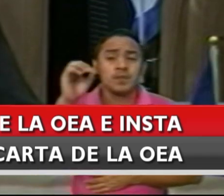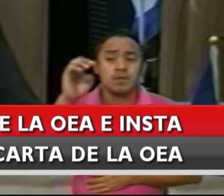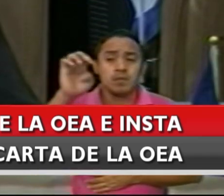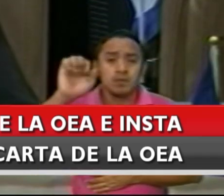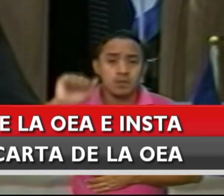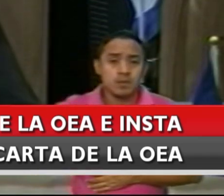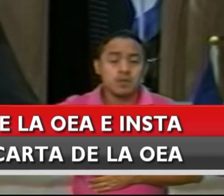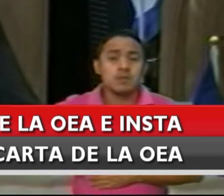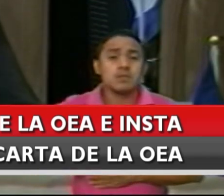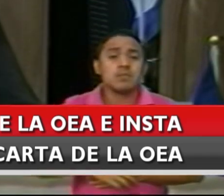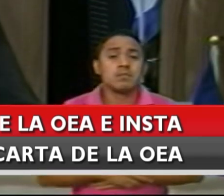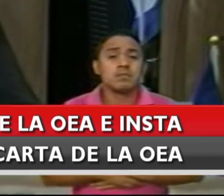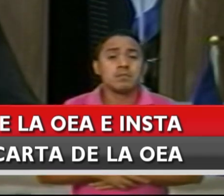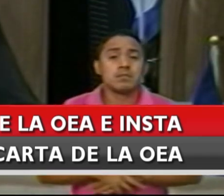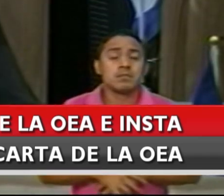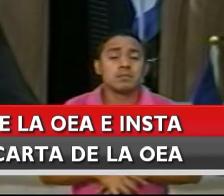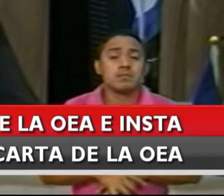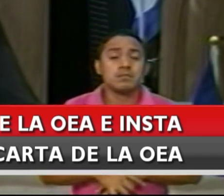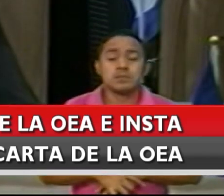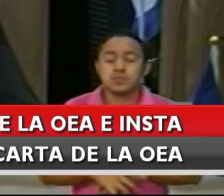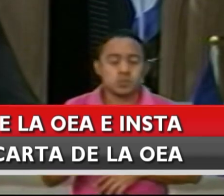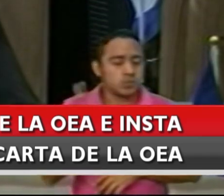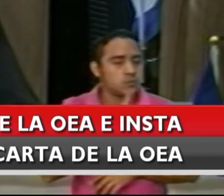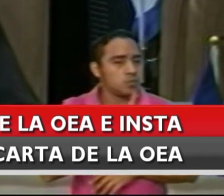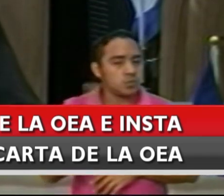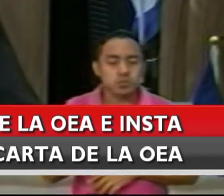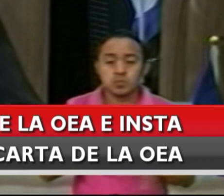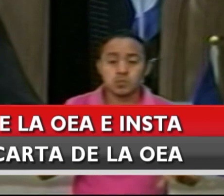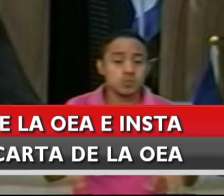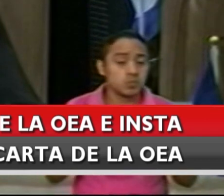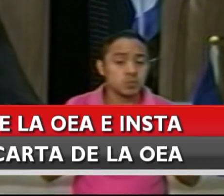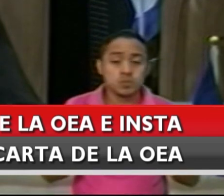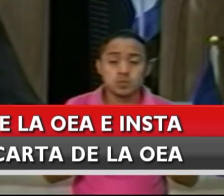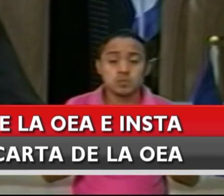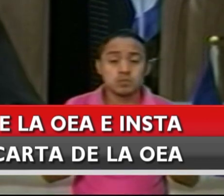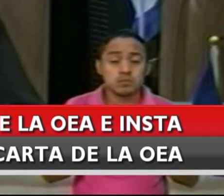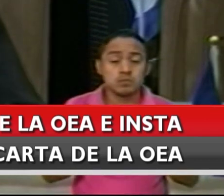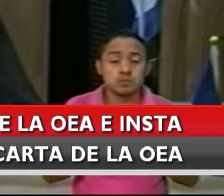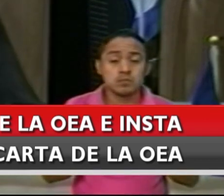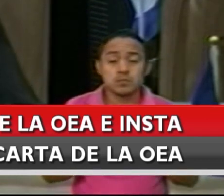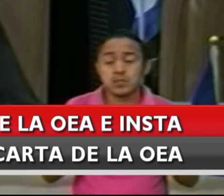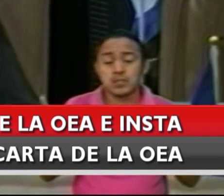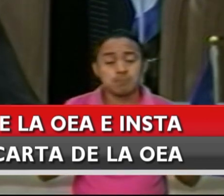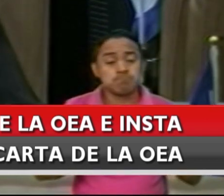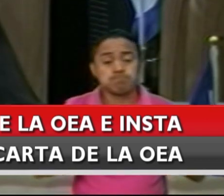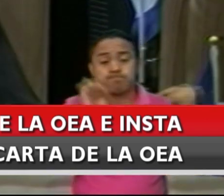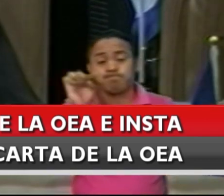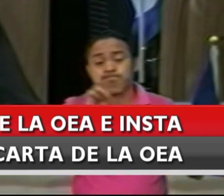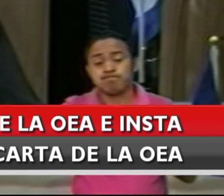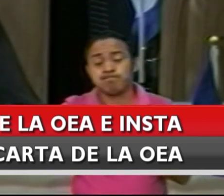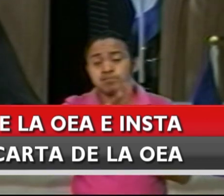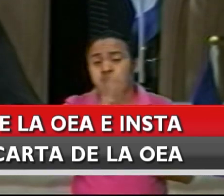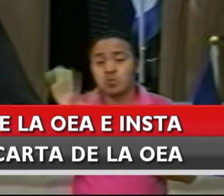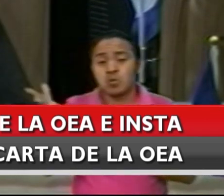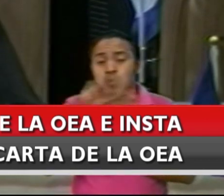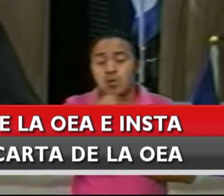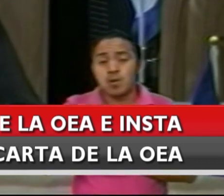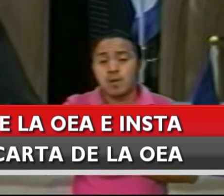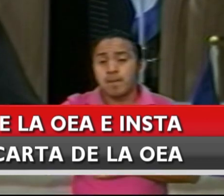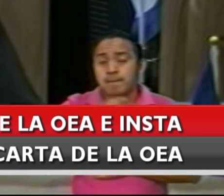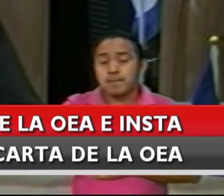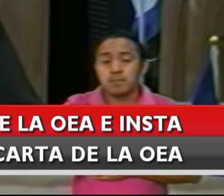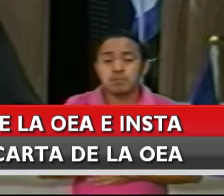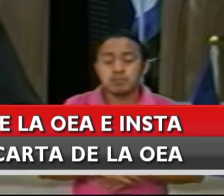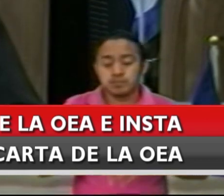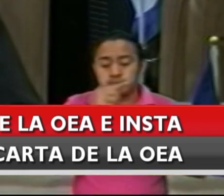OEA es inadmisible e inaceptable, y la rechazamos en todo el sentido de la